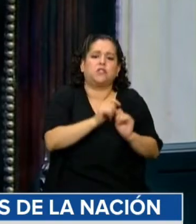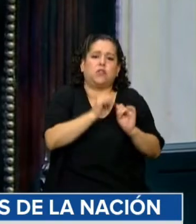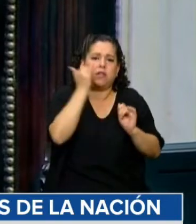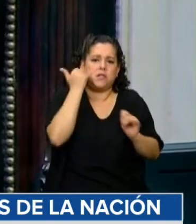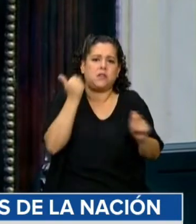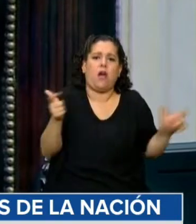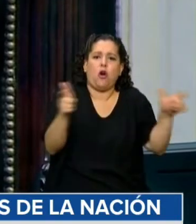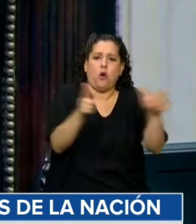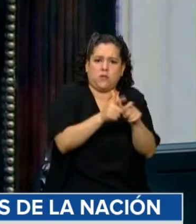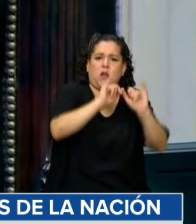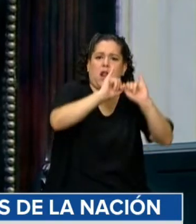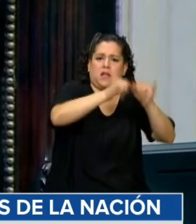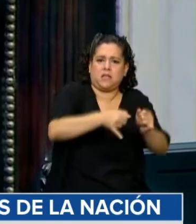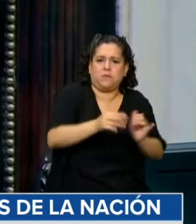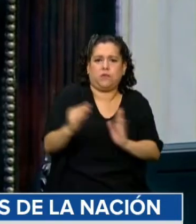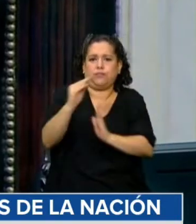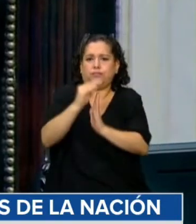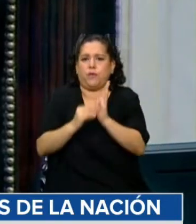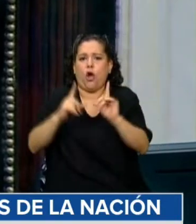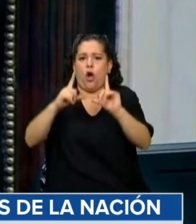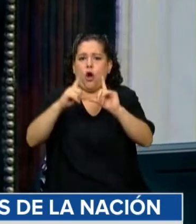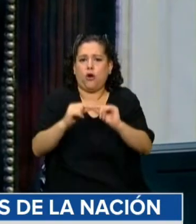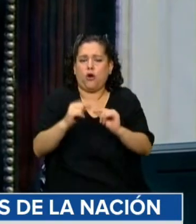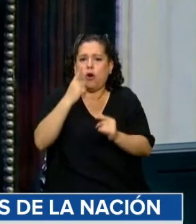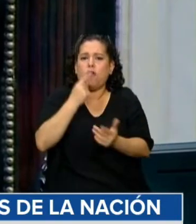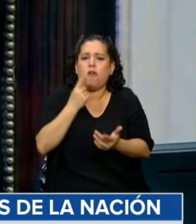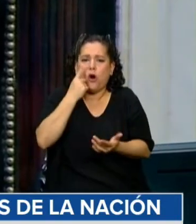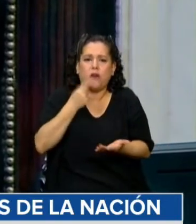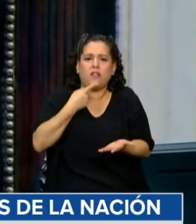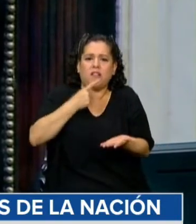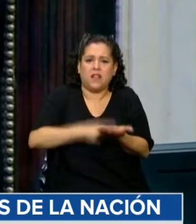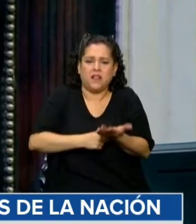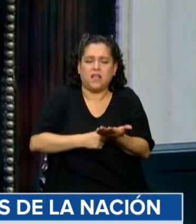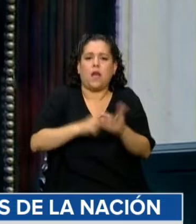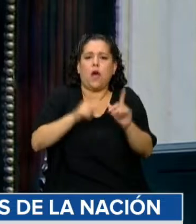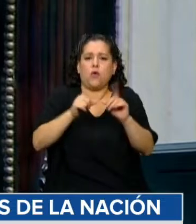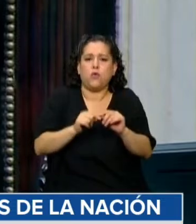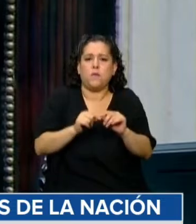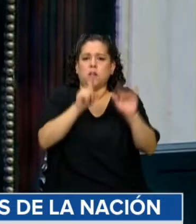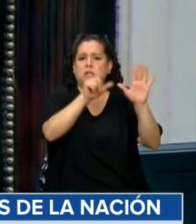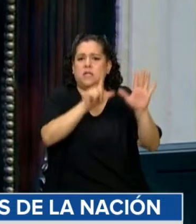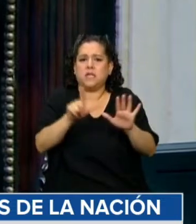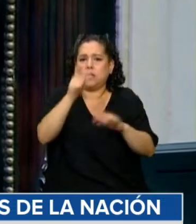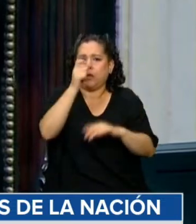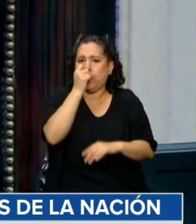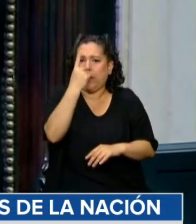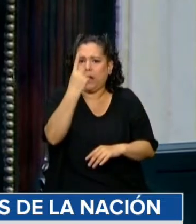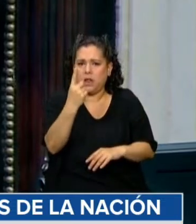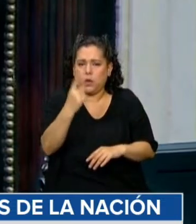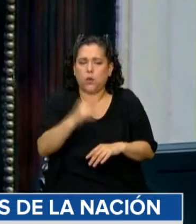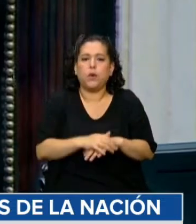comisión. Orden del día número 721. Sírvanse